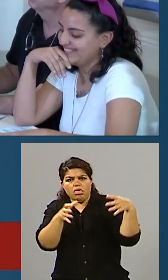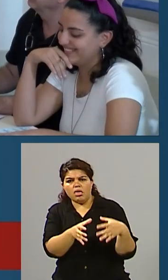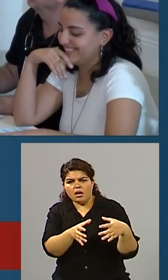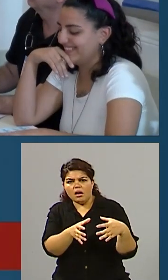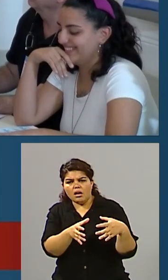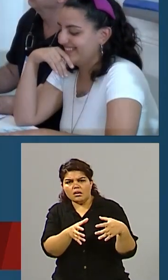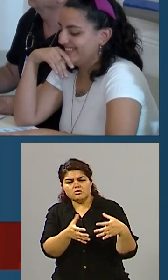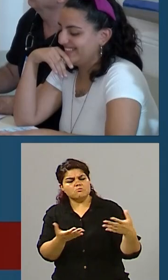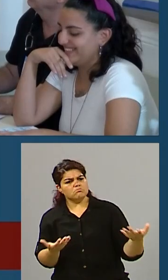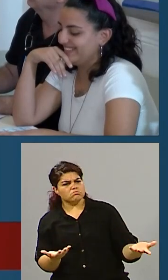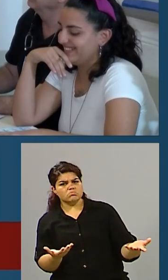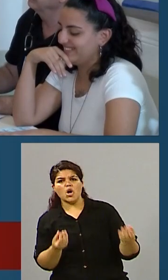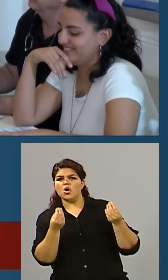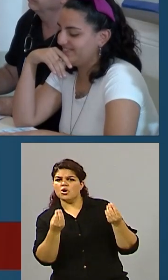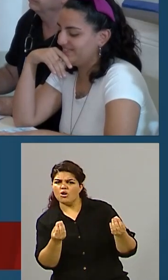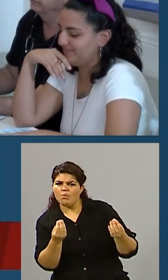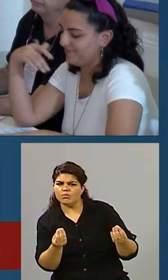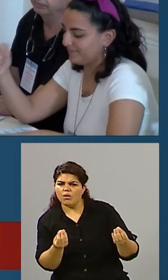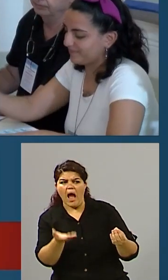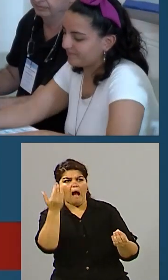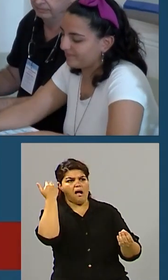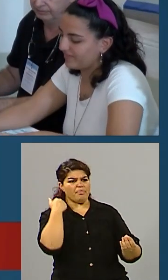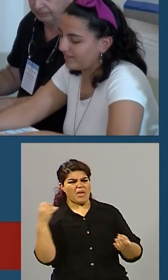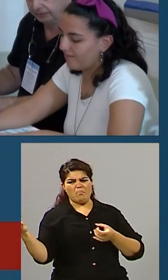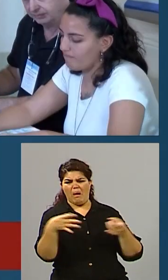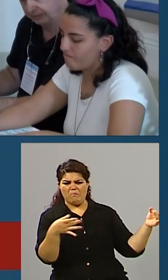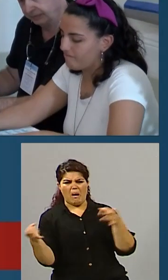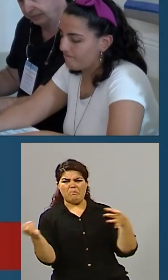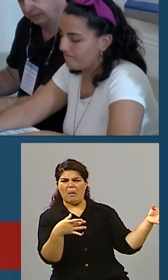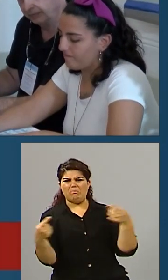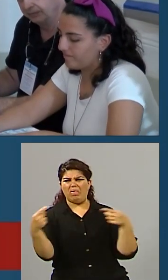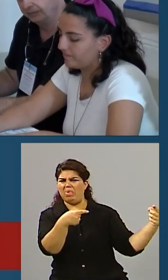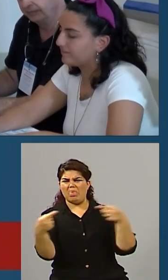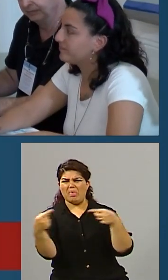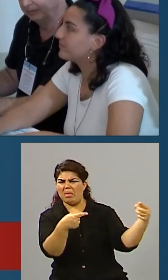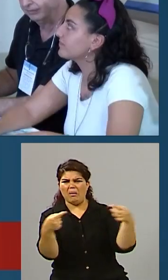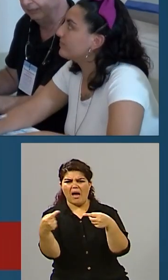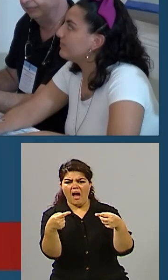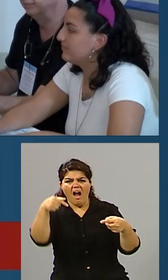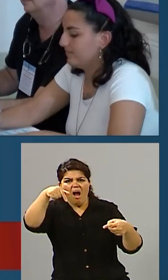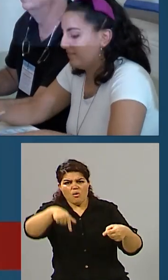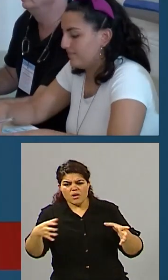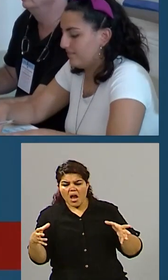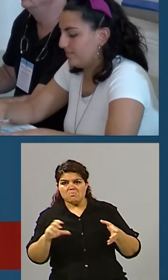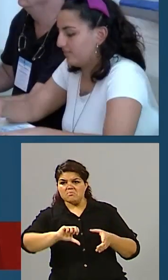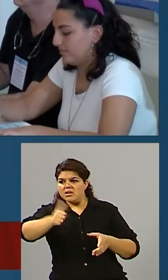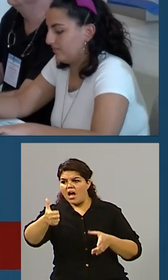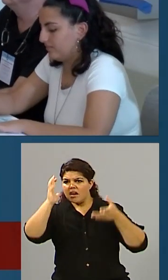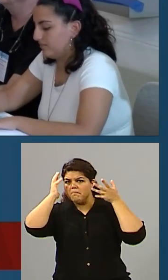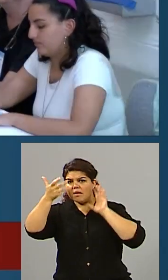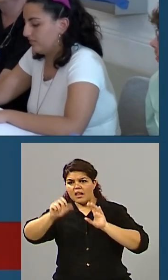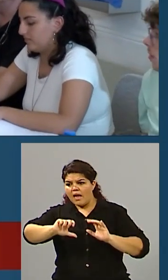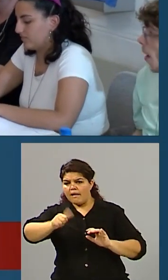sigue justamente sumando gente que incluso uno entendía estaba hasta en la vereda de enfrente. Hay una cuestión de